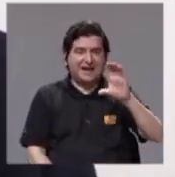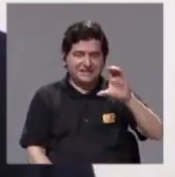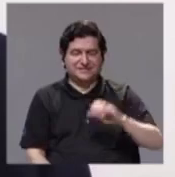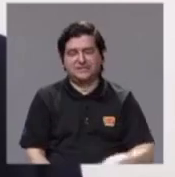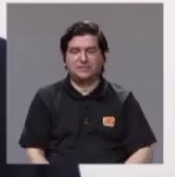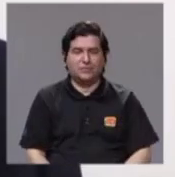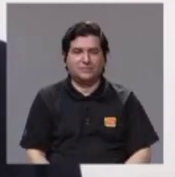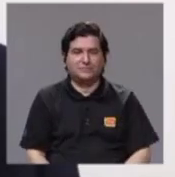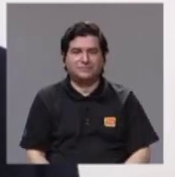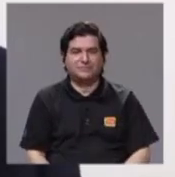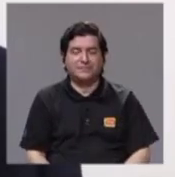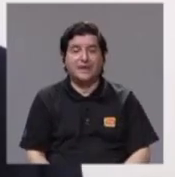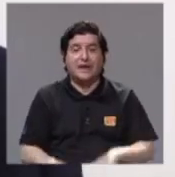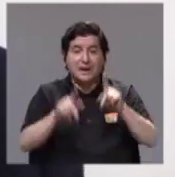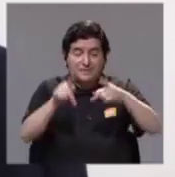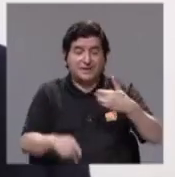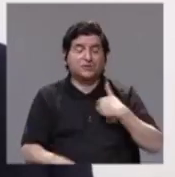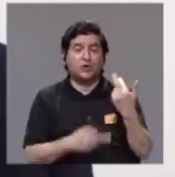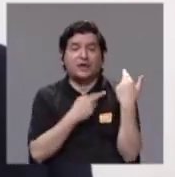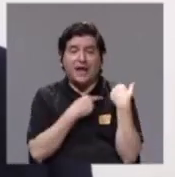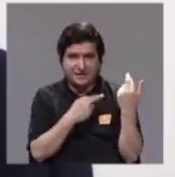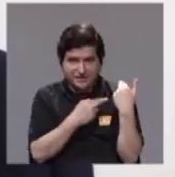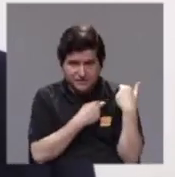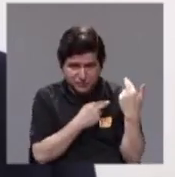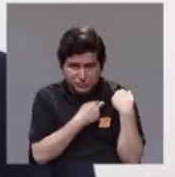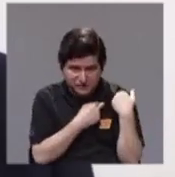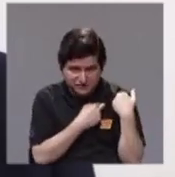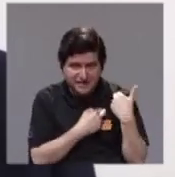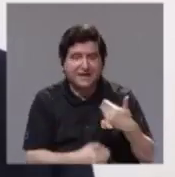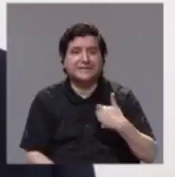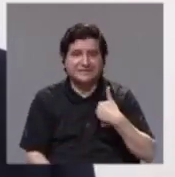que era la persona que tenía la